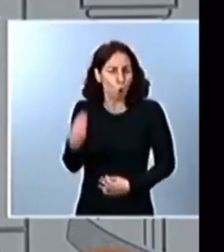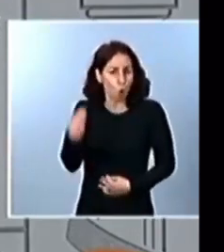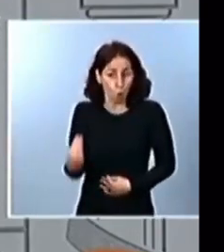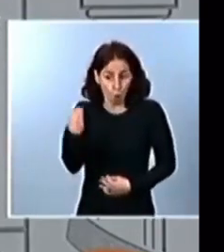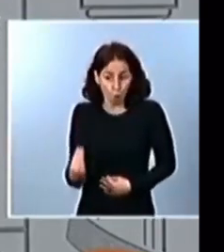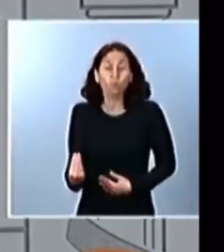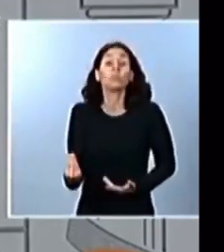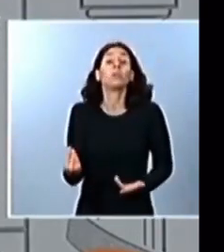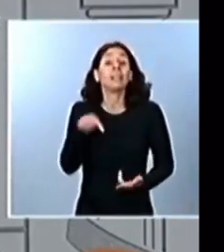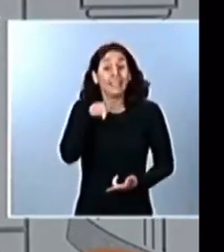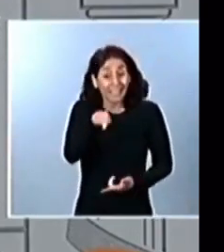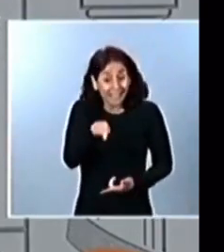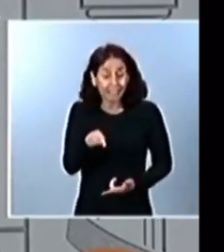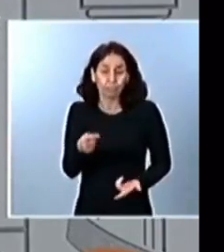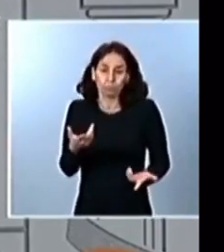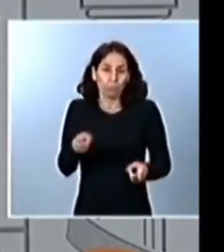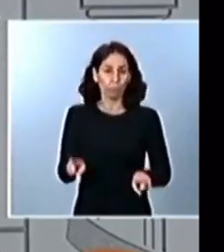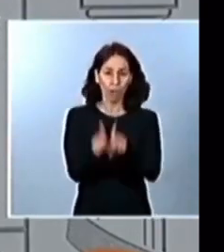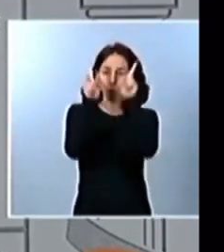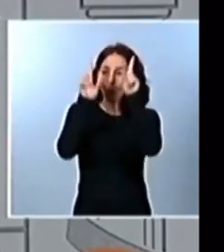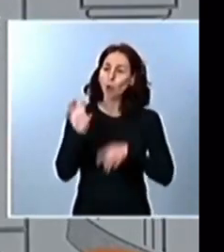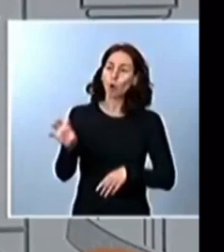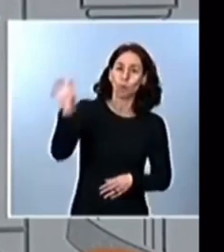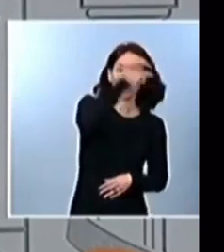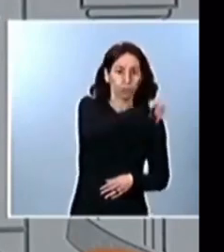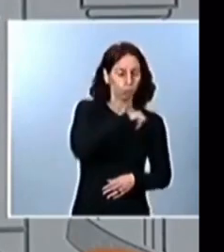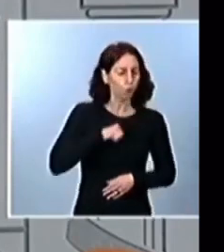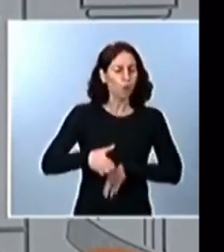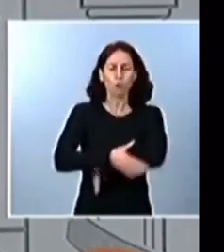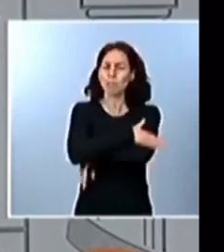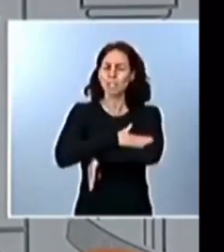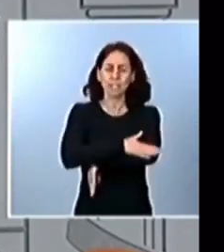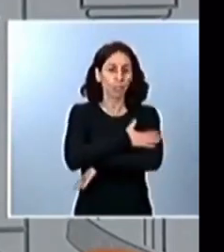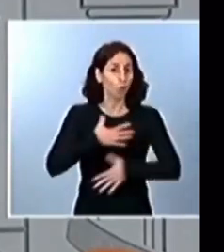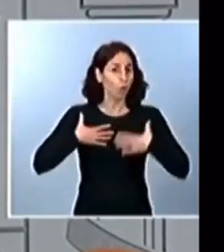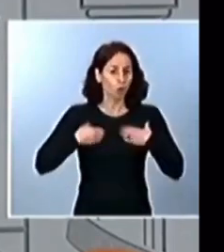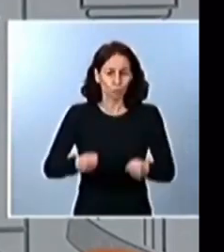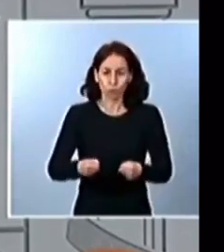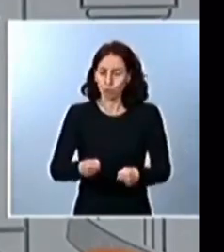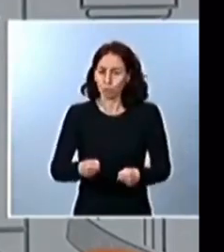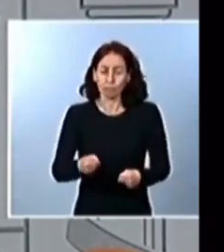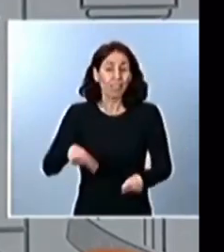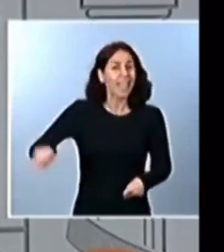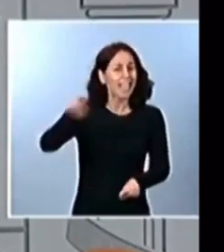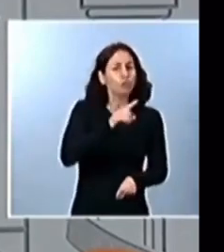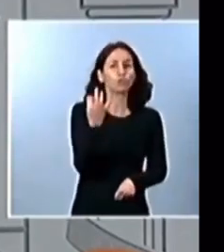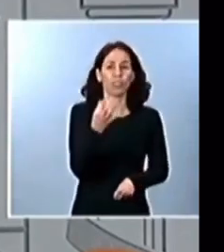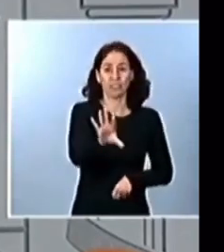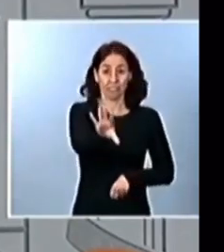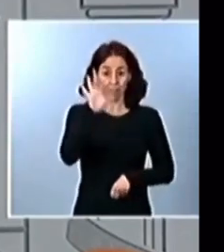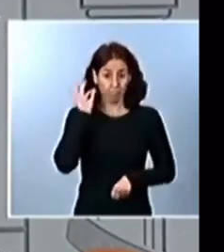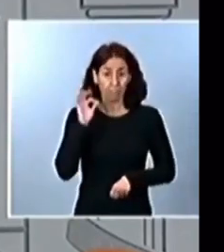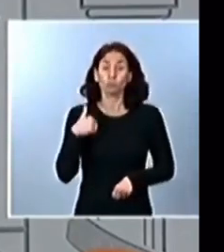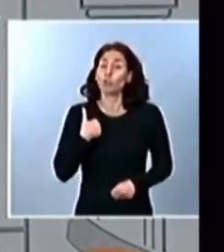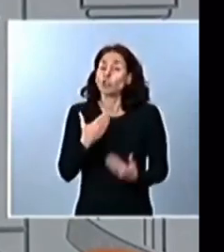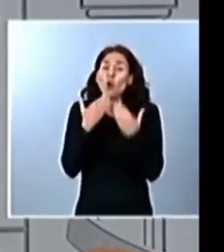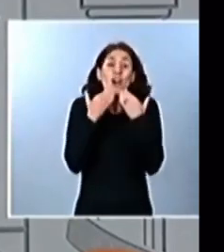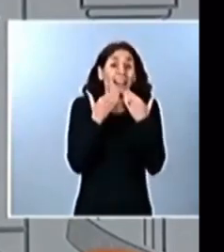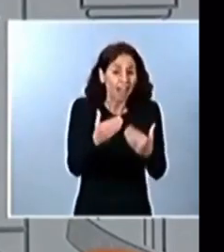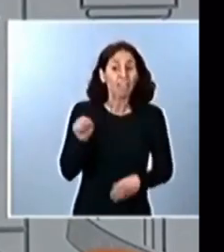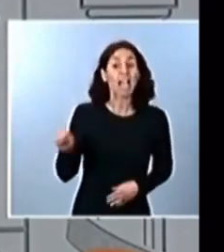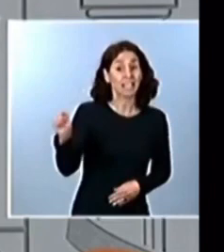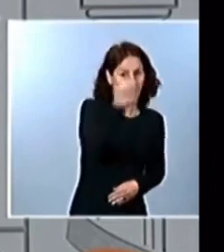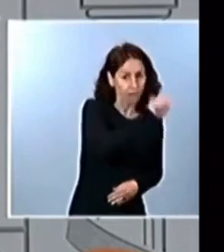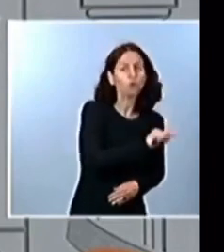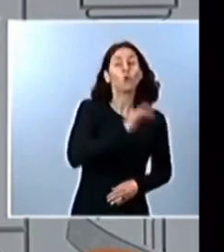de Sanidad, a los cuales les quiero dar las gracias por su compromiso, también a los profesionales sanitarios que están en primera línea luchando y ayudando